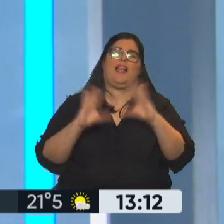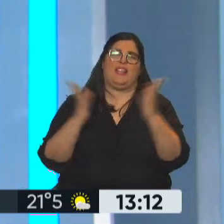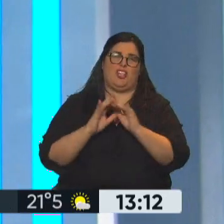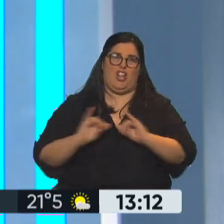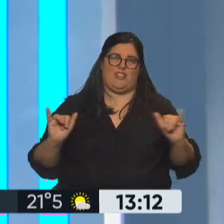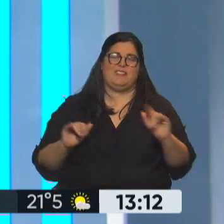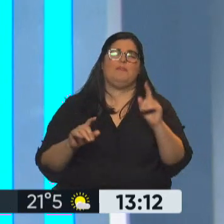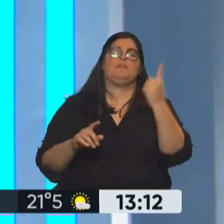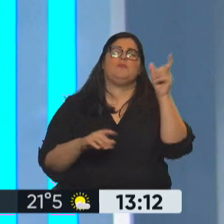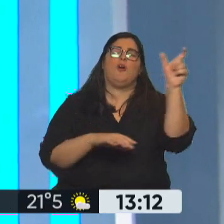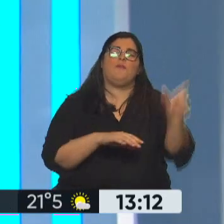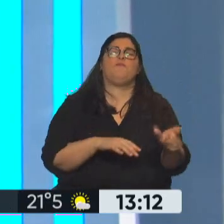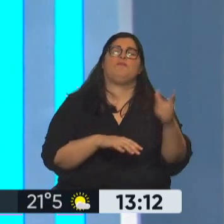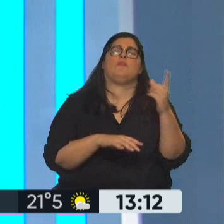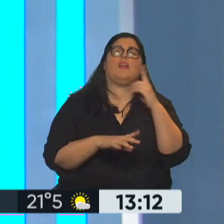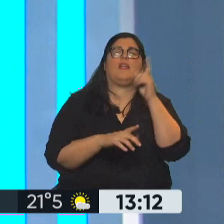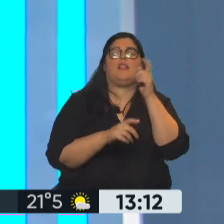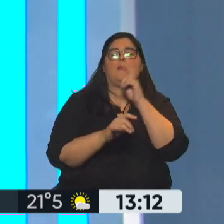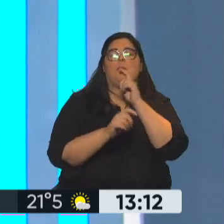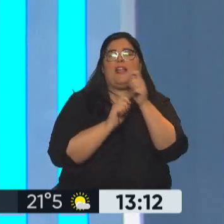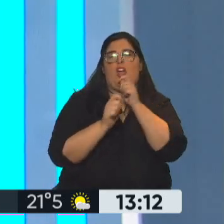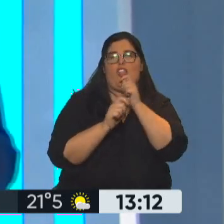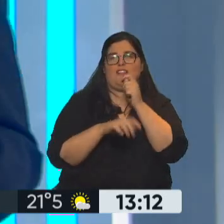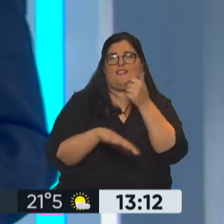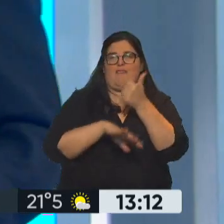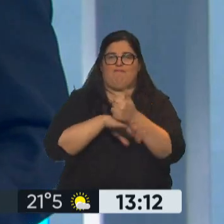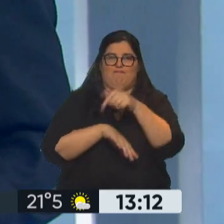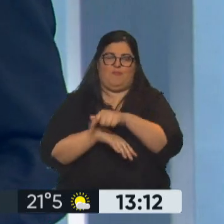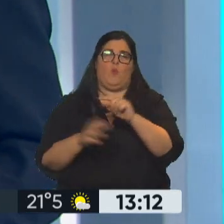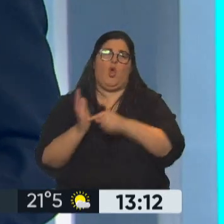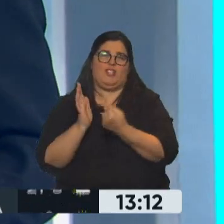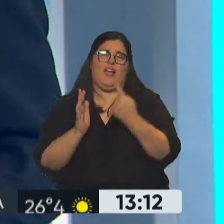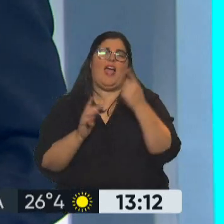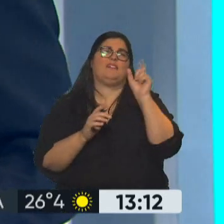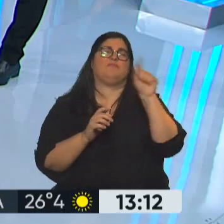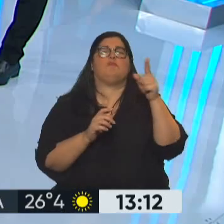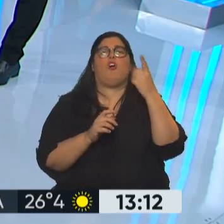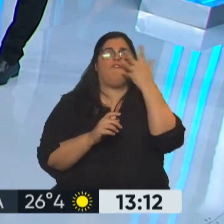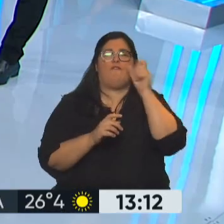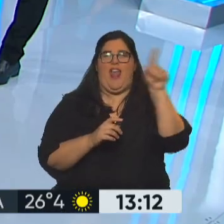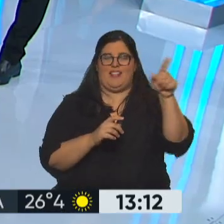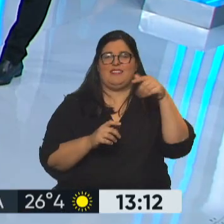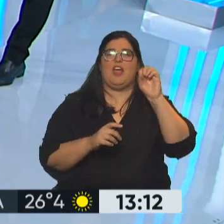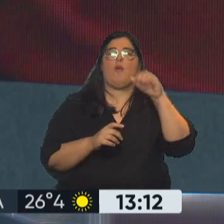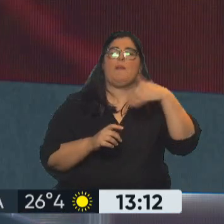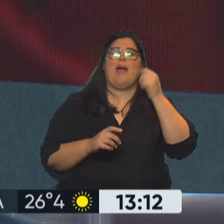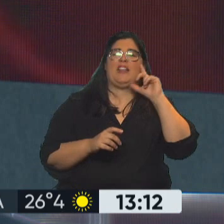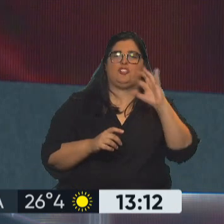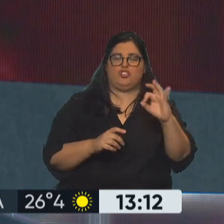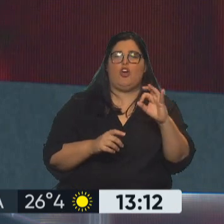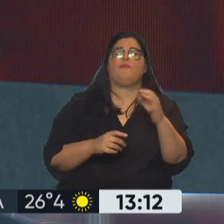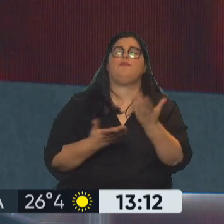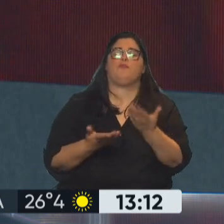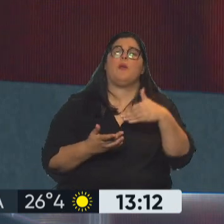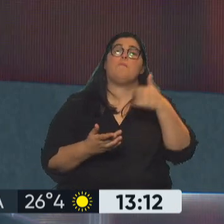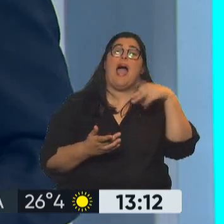Resende, corresponsal de Radio Francia Internacional en Buenos Aires, en la República Argentina. Marcio, bienvenido, ¿cómo estás? ¿Cómo bueno, estás?